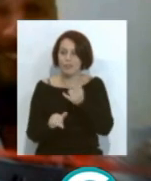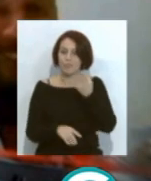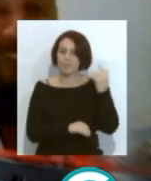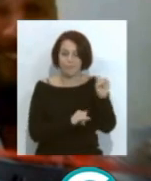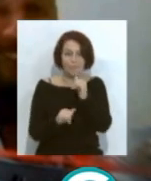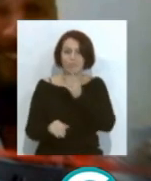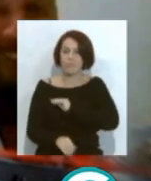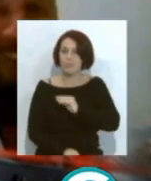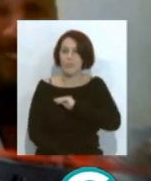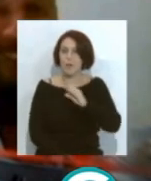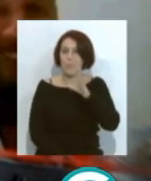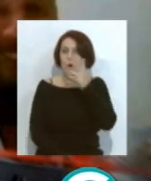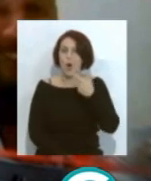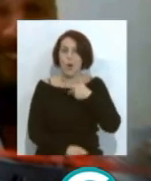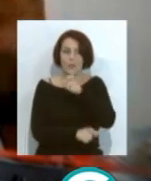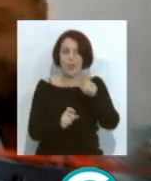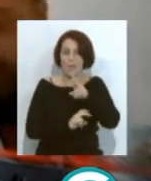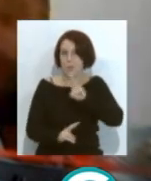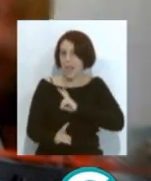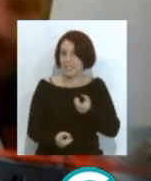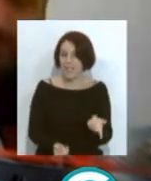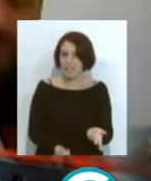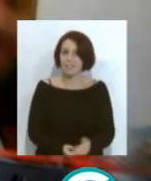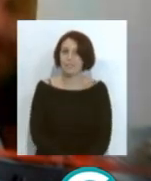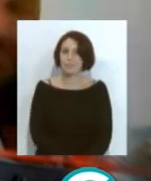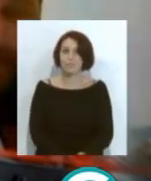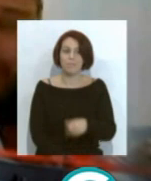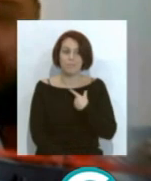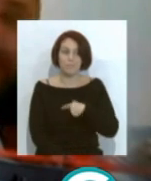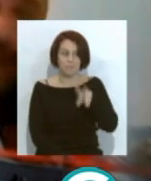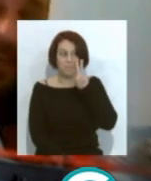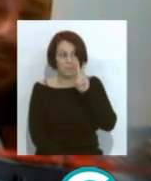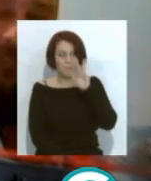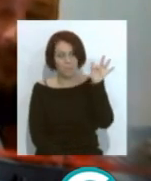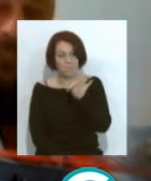estamos disfrutando bastante, sobre todo la respuesta de la gente y eso que lo está siguiendo y